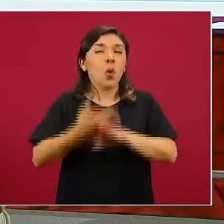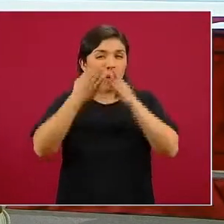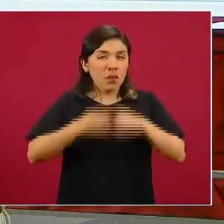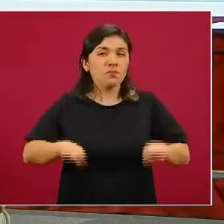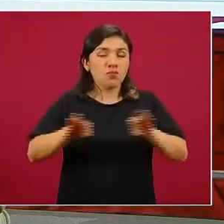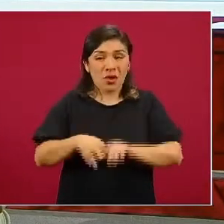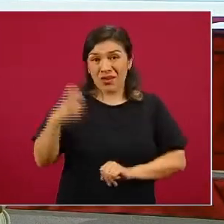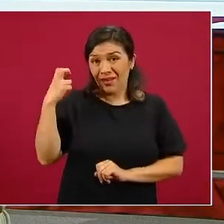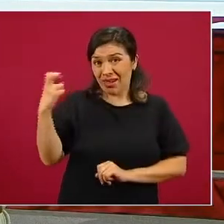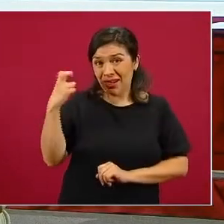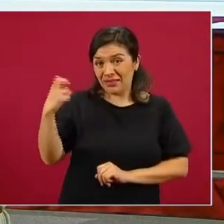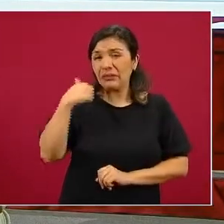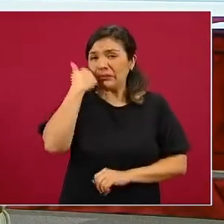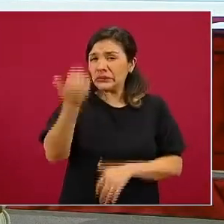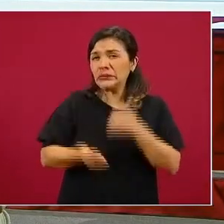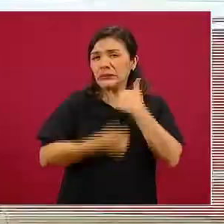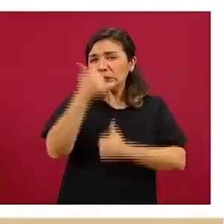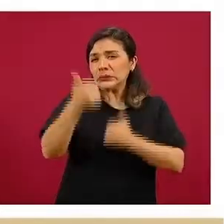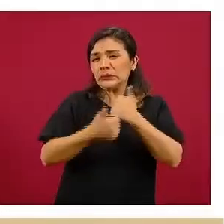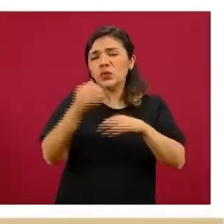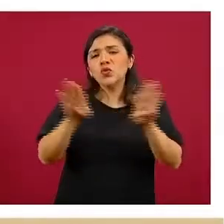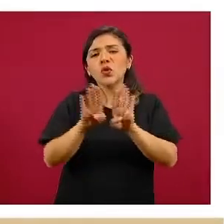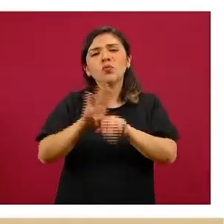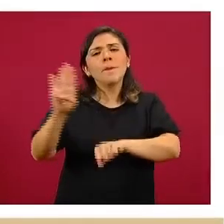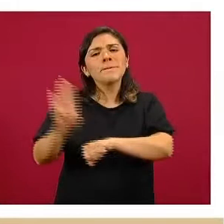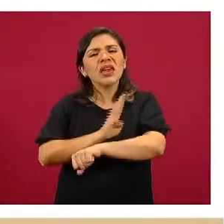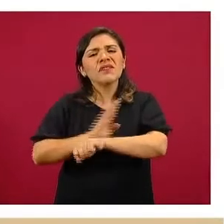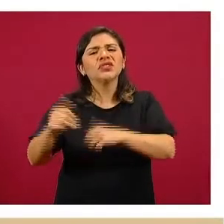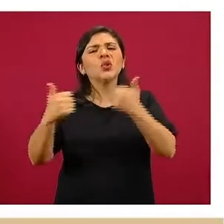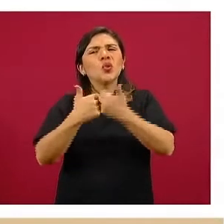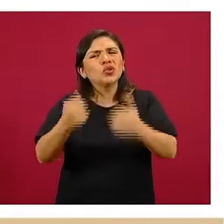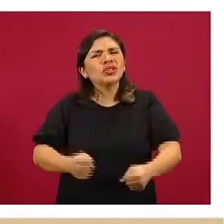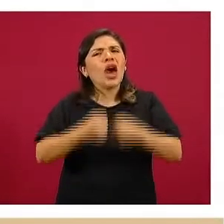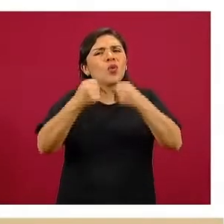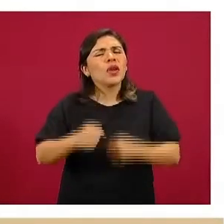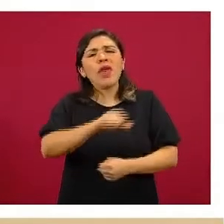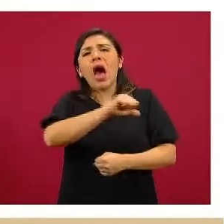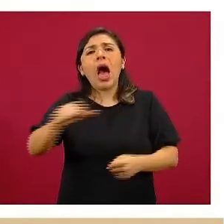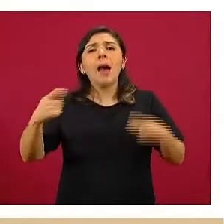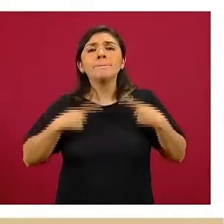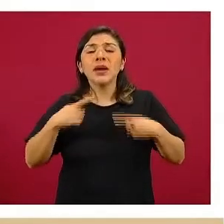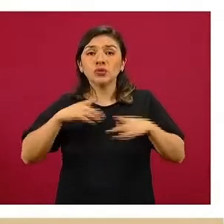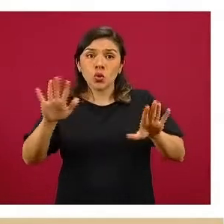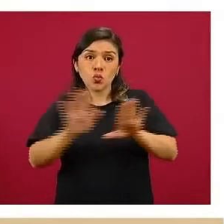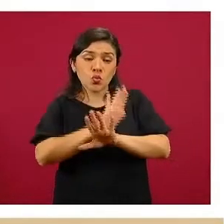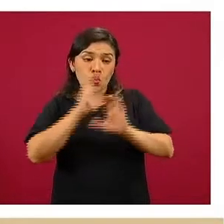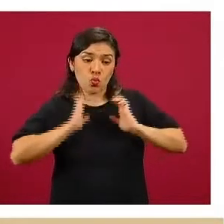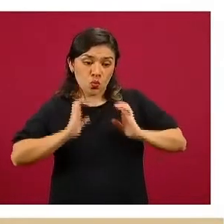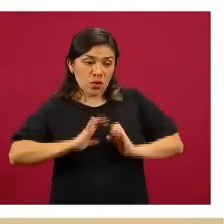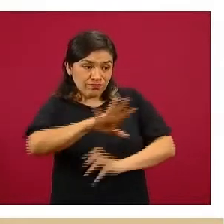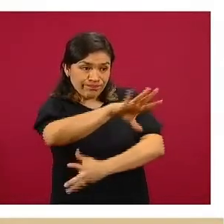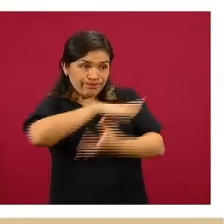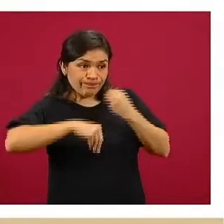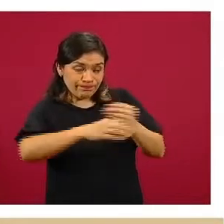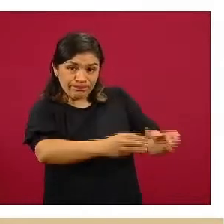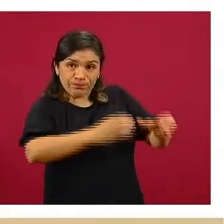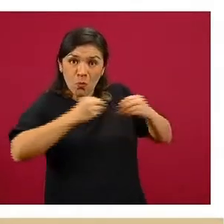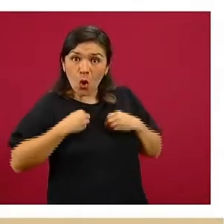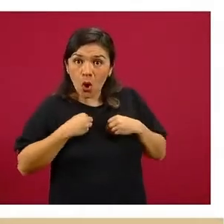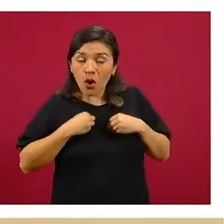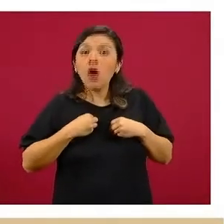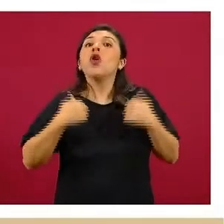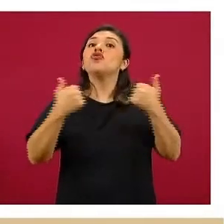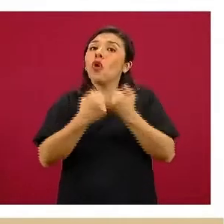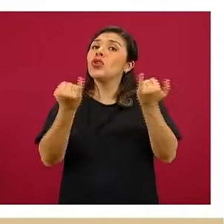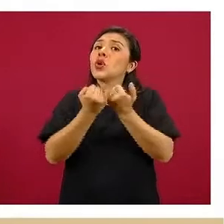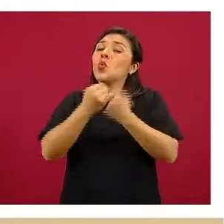importante es esto, que se busca el beneficio y la seguridad de los receptores, de los donadores, pero sobre todo también del